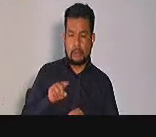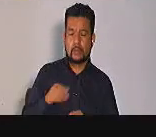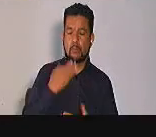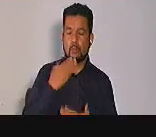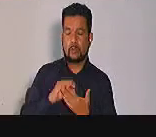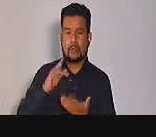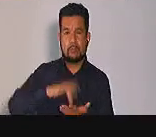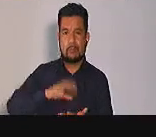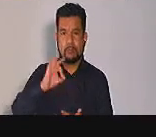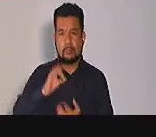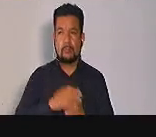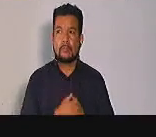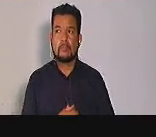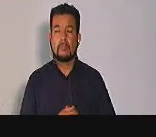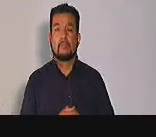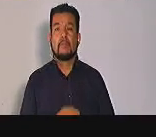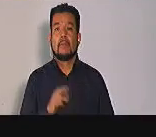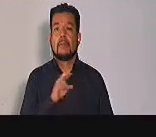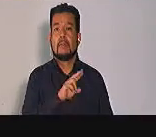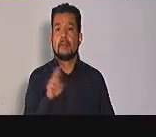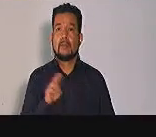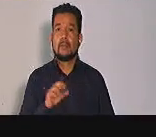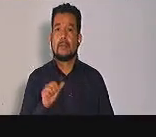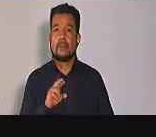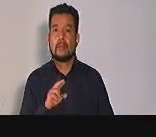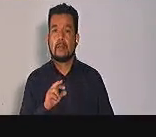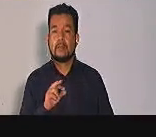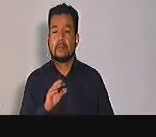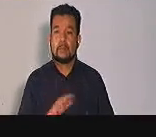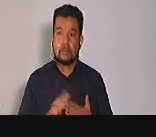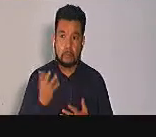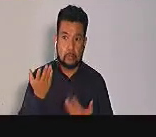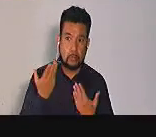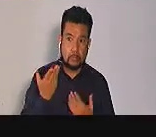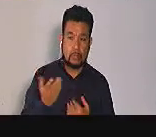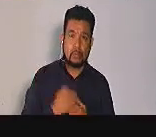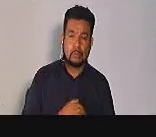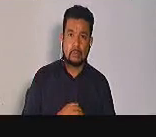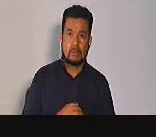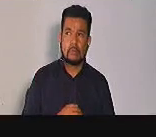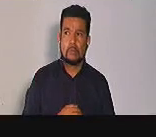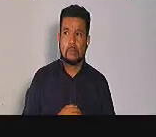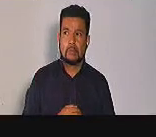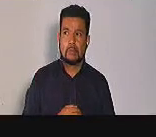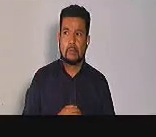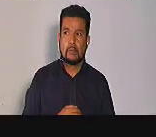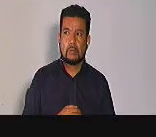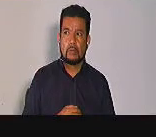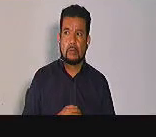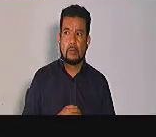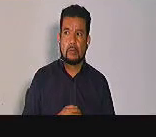copiada su asistencia. Sarta López, sí señor, lo escucho.